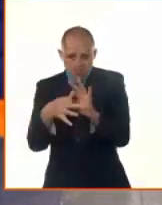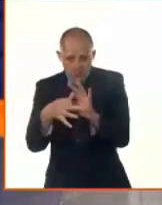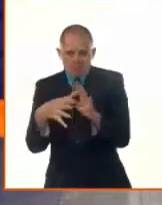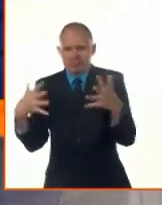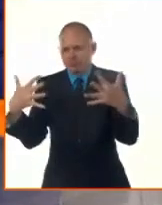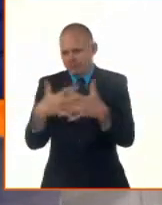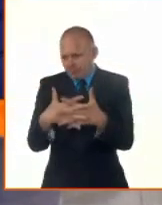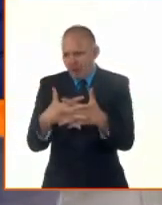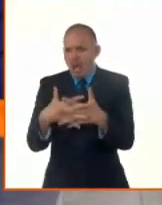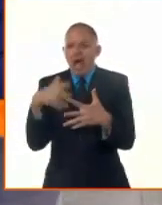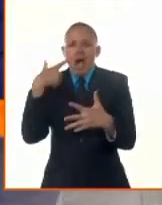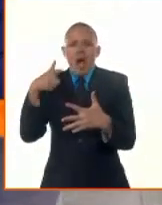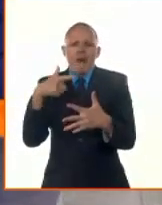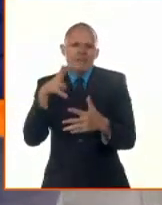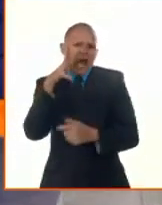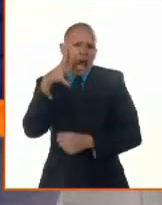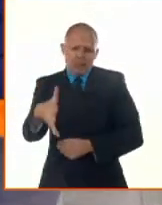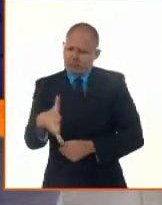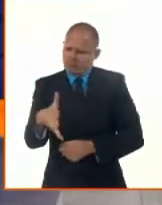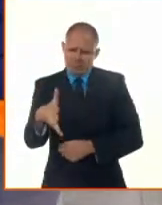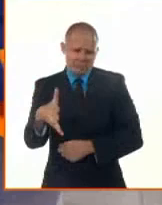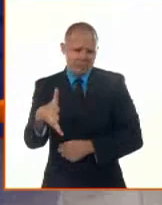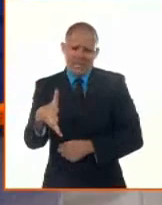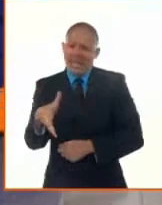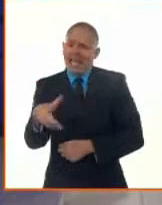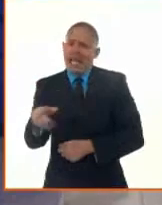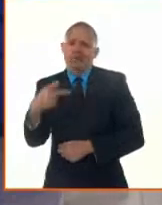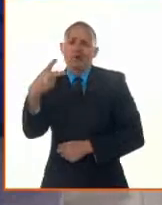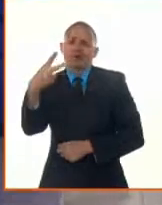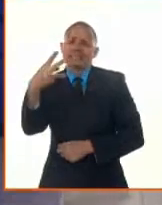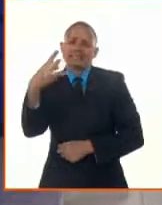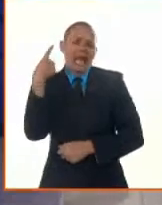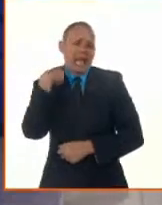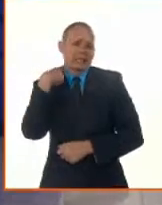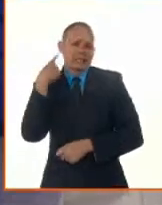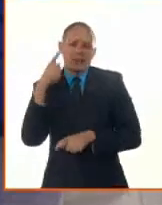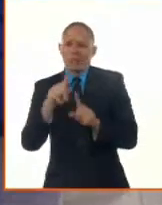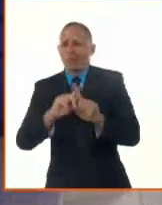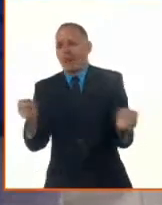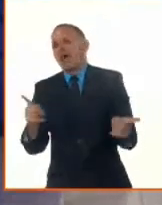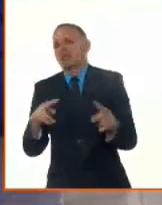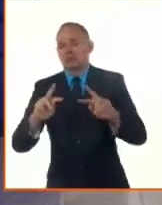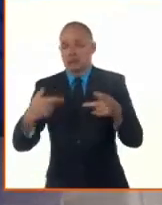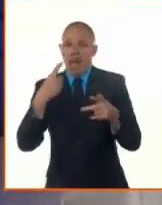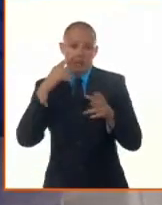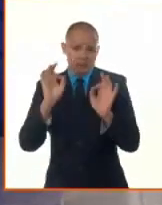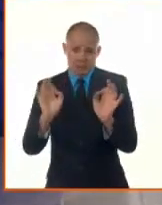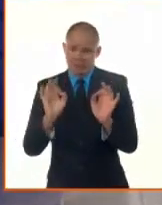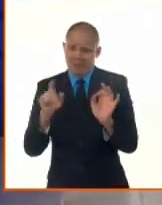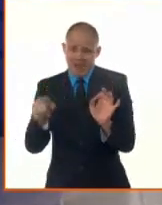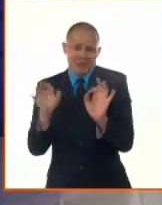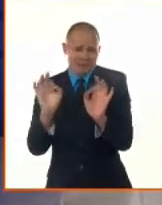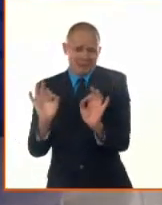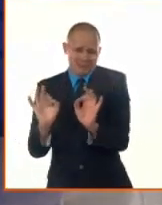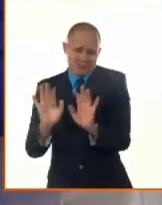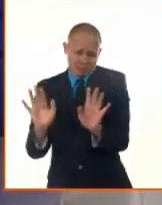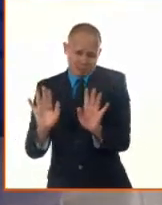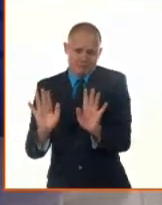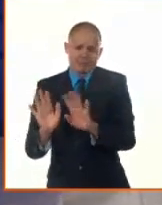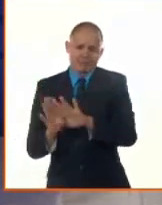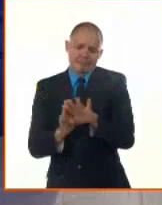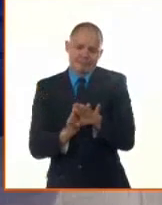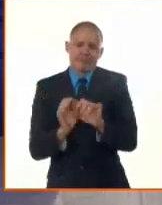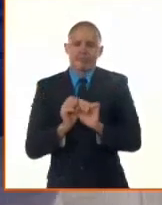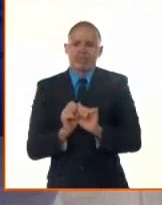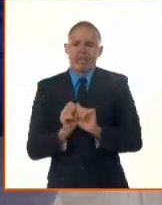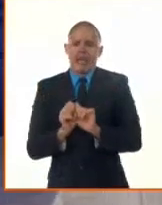lo establecido como se explicaba en el vídeo las dinámicas regionales de esta área han cambiado Pero además